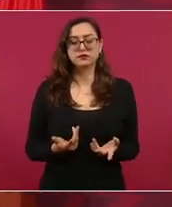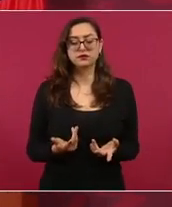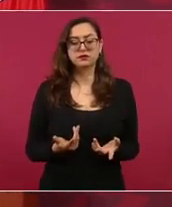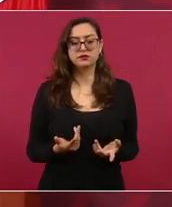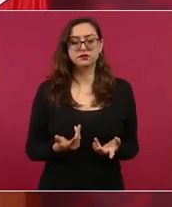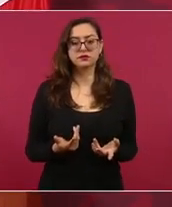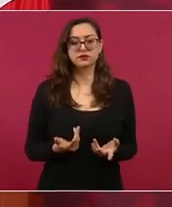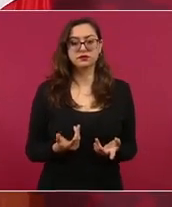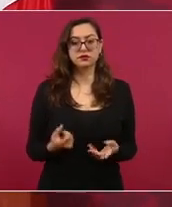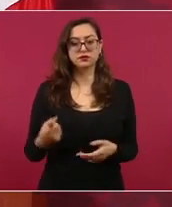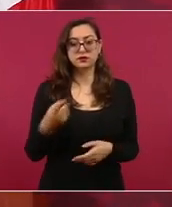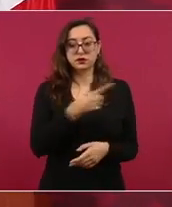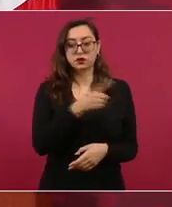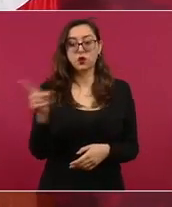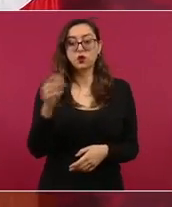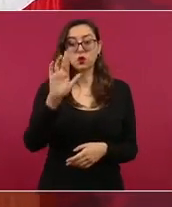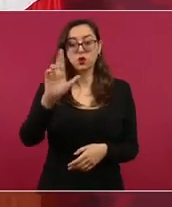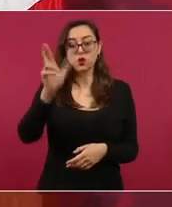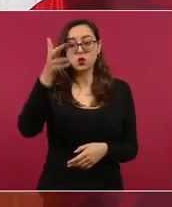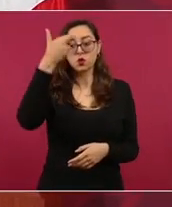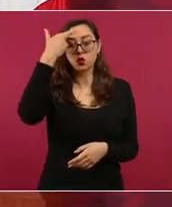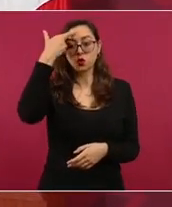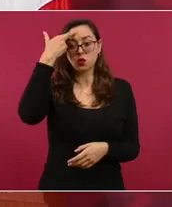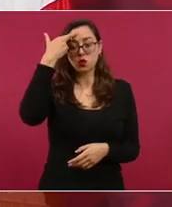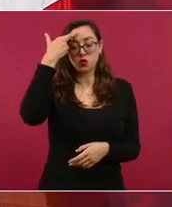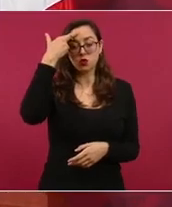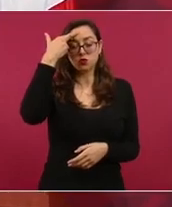no sé si se acuerdan,